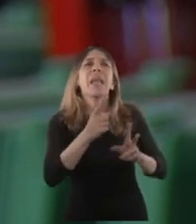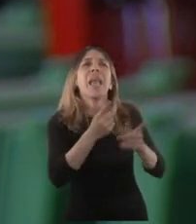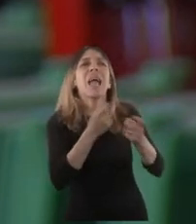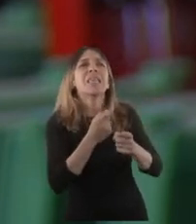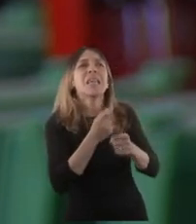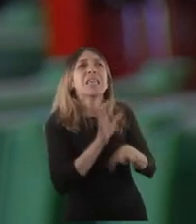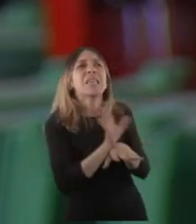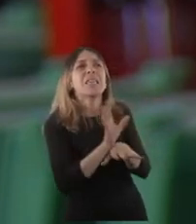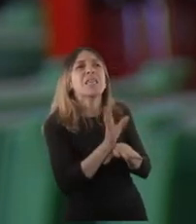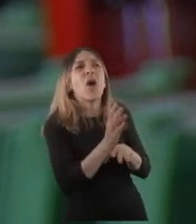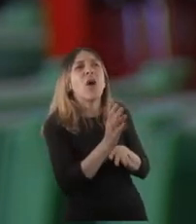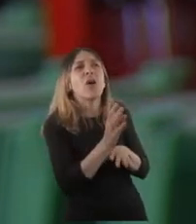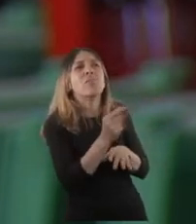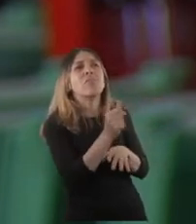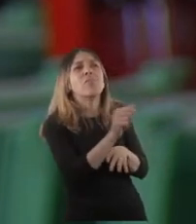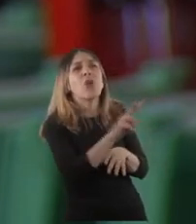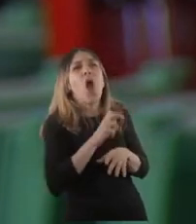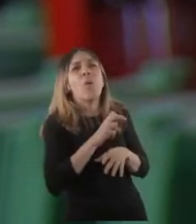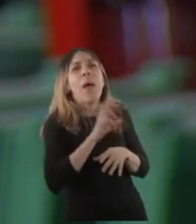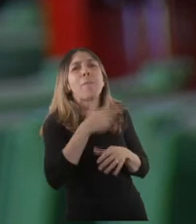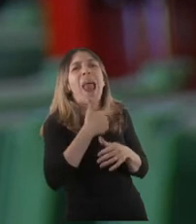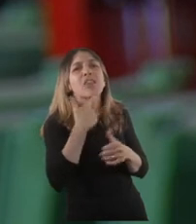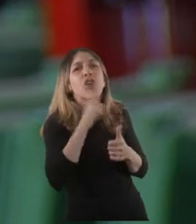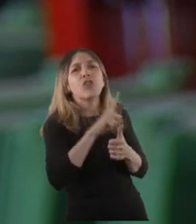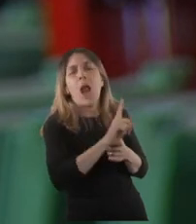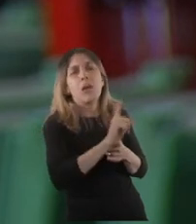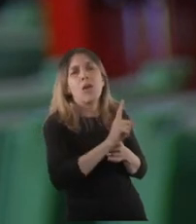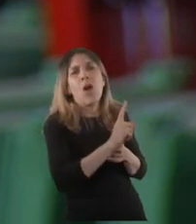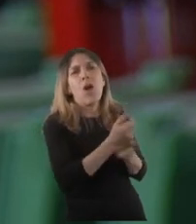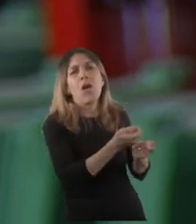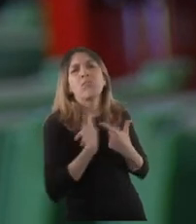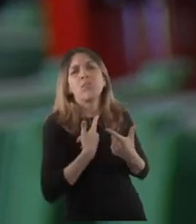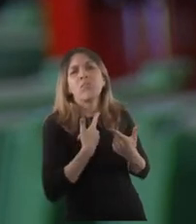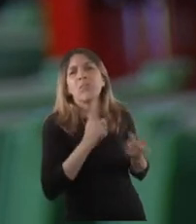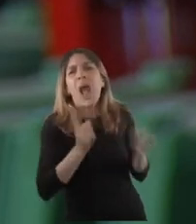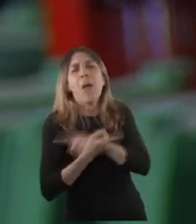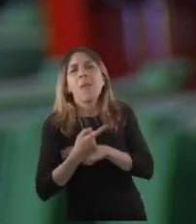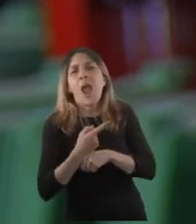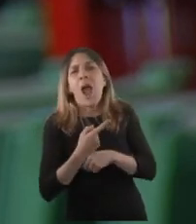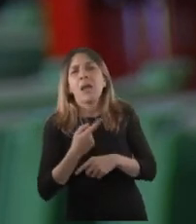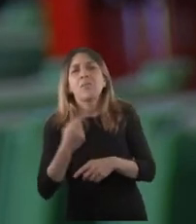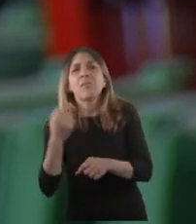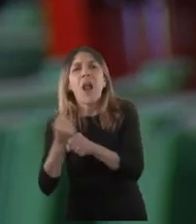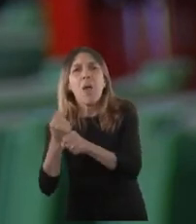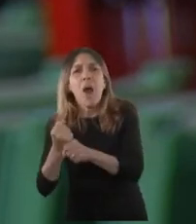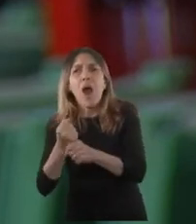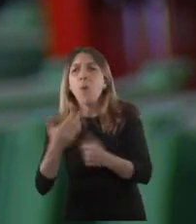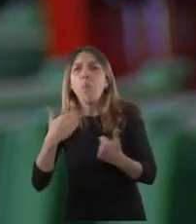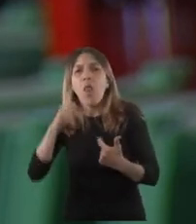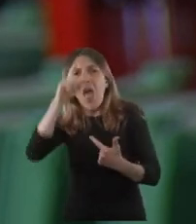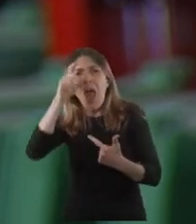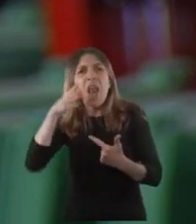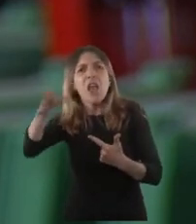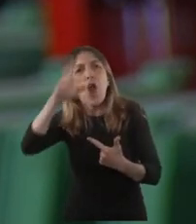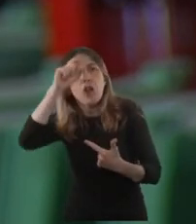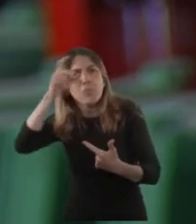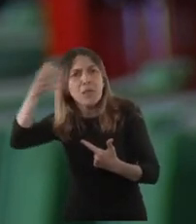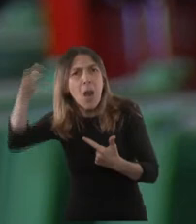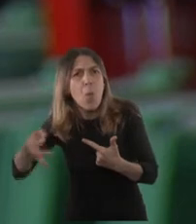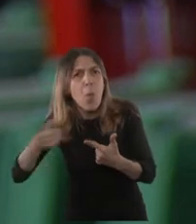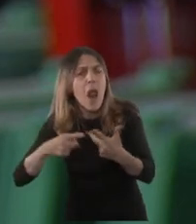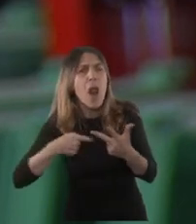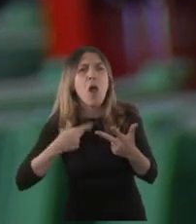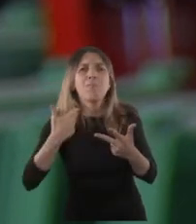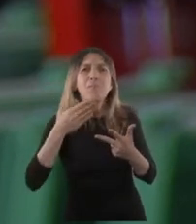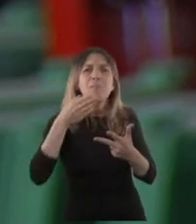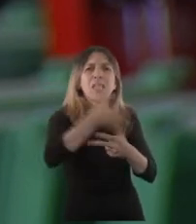que no le alcance, sino que tenga un trabajo digno, una buena atención de la salud, una buena